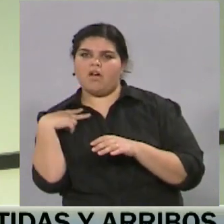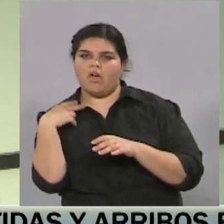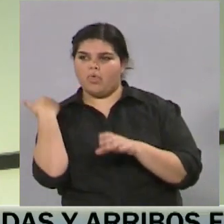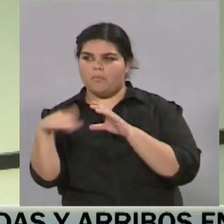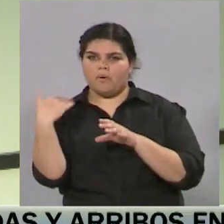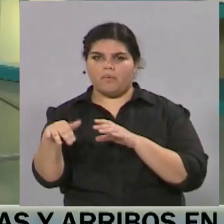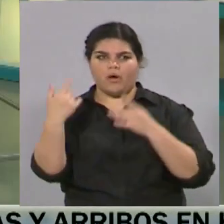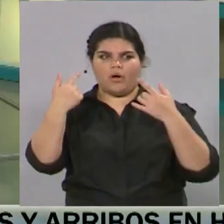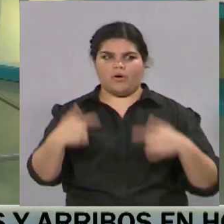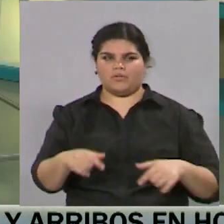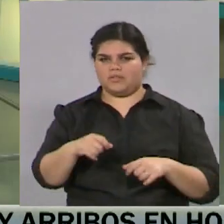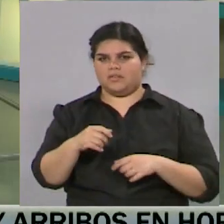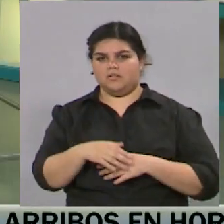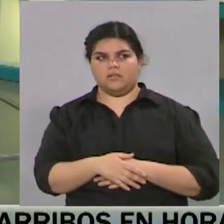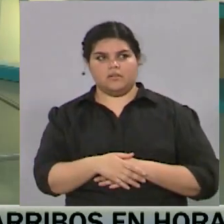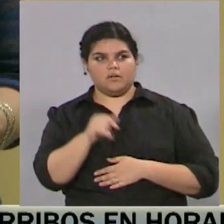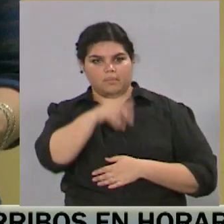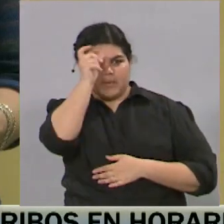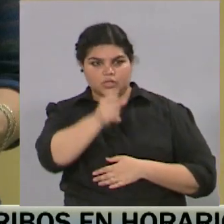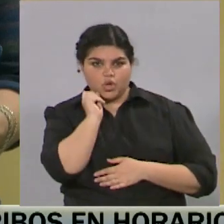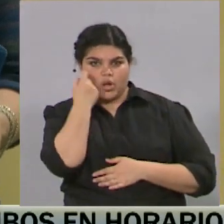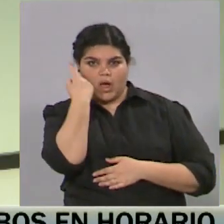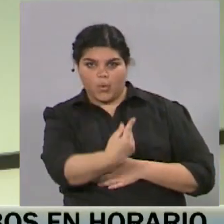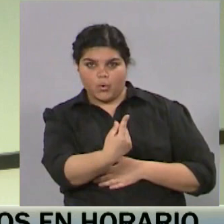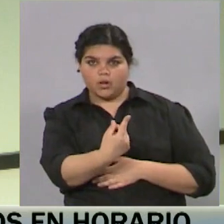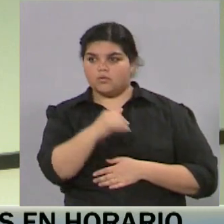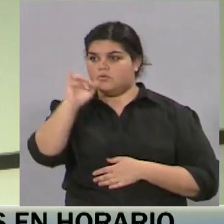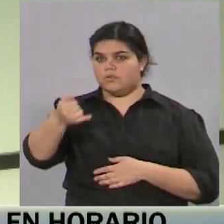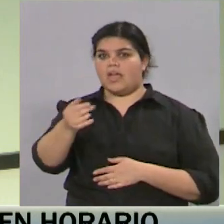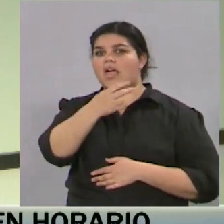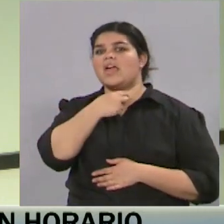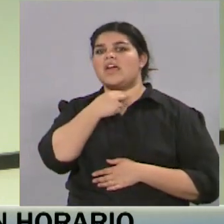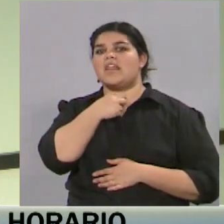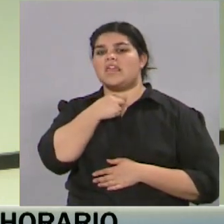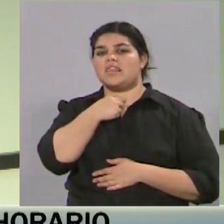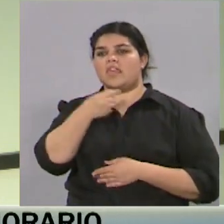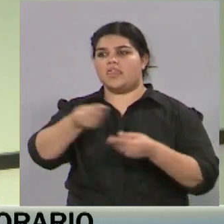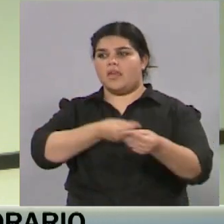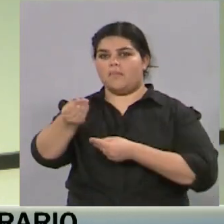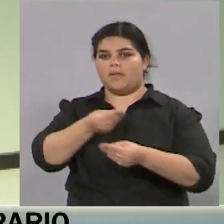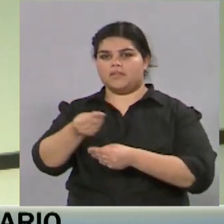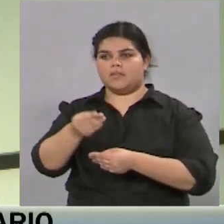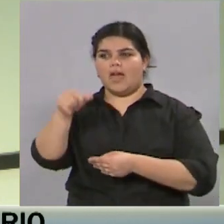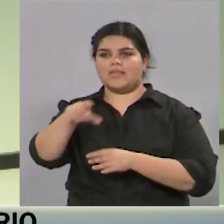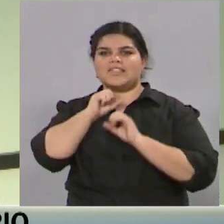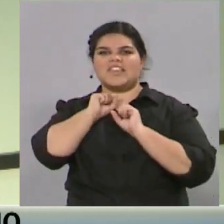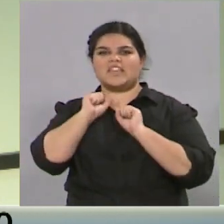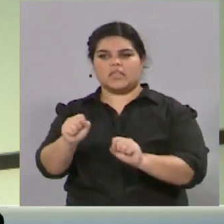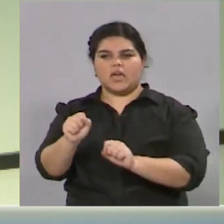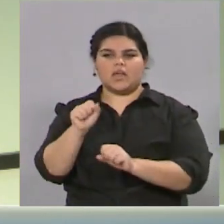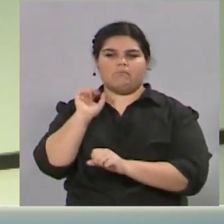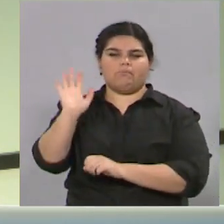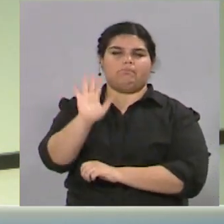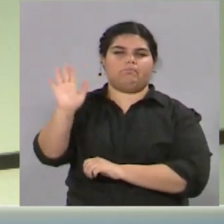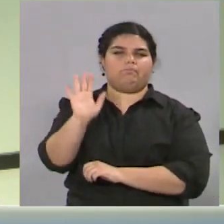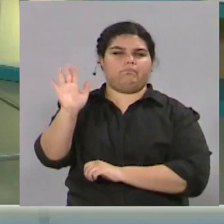eran imposibles de tolerar. Era una persona puntual. Era una persona puntual, que era el gerente de la empresa, que hostigaba a la secretaria administrativa directamente en